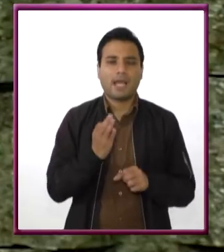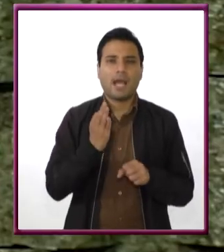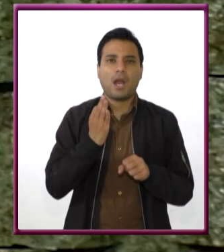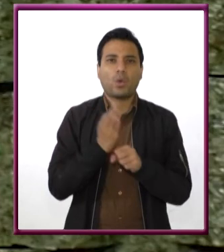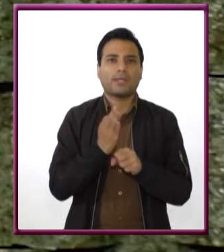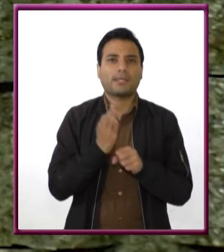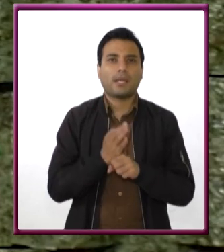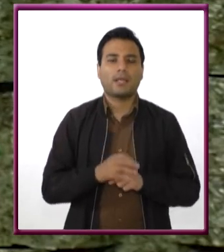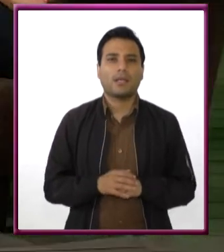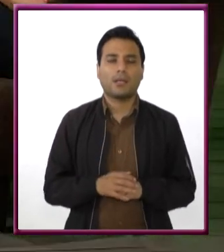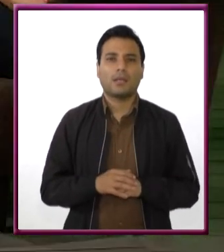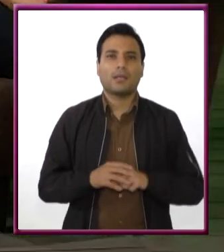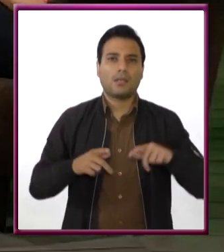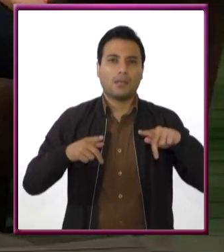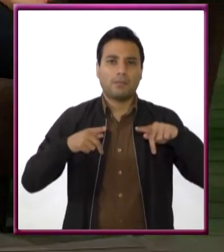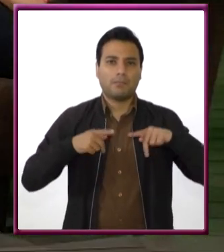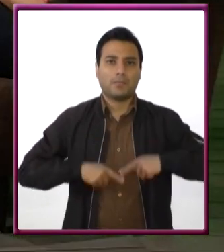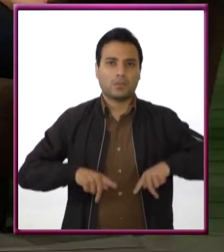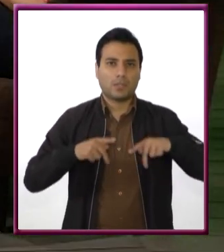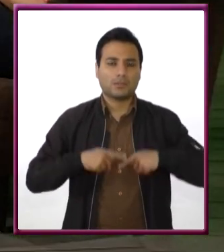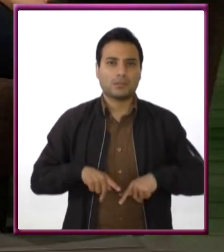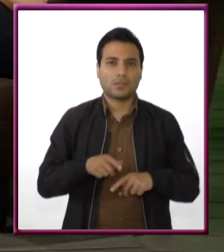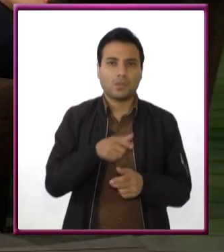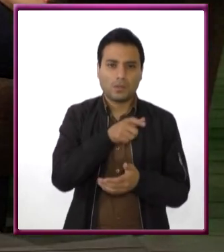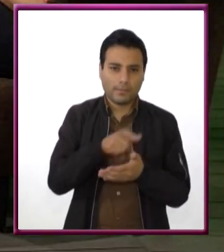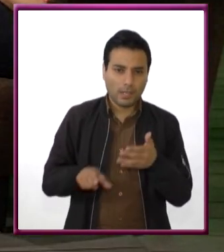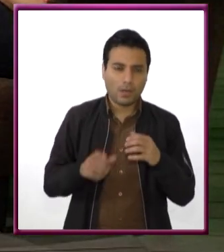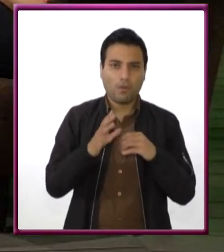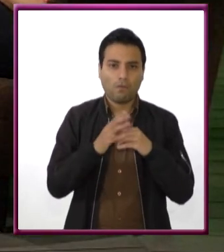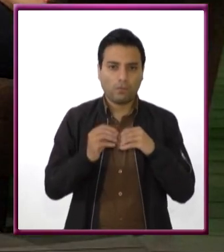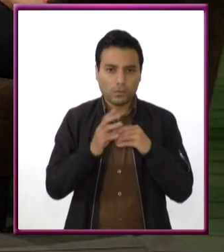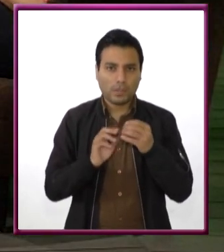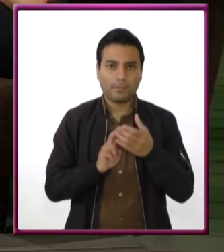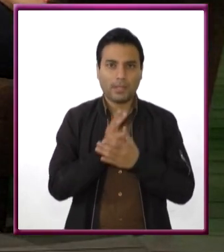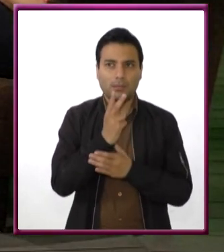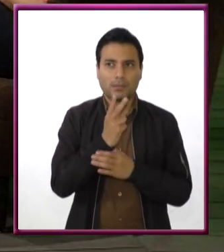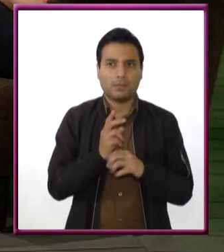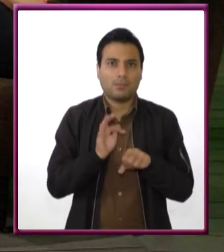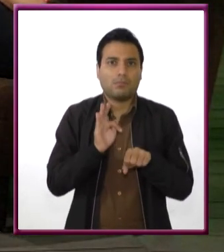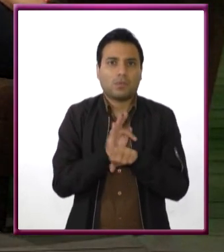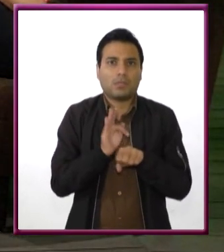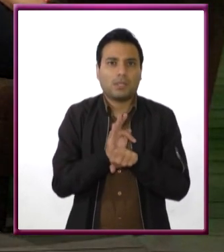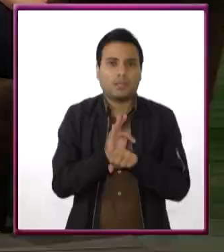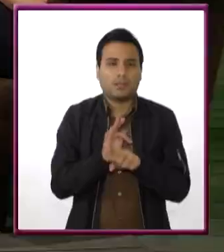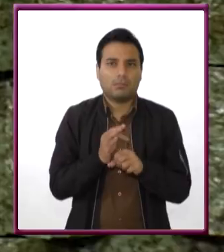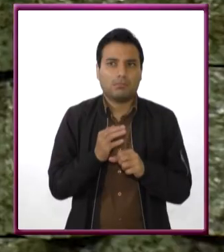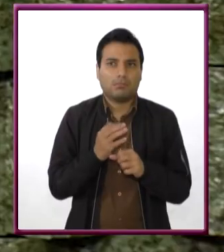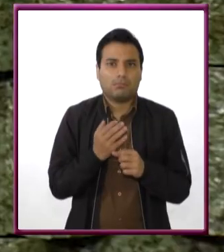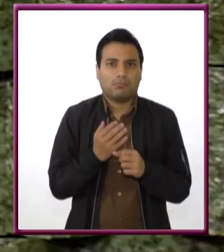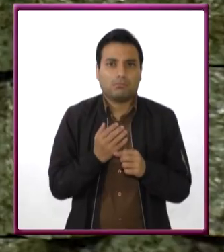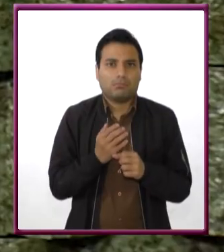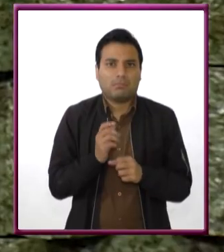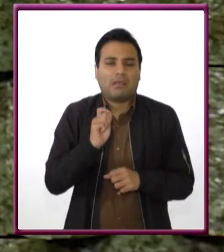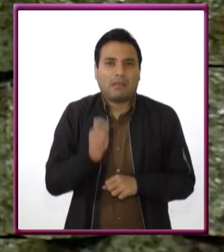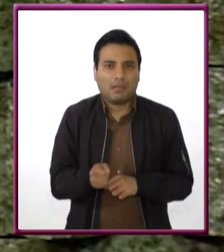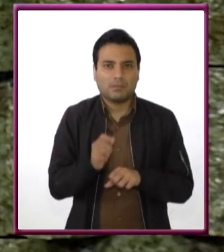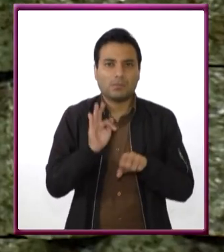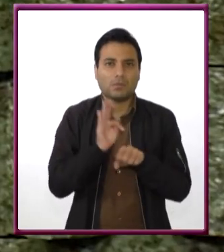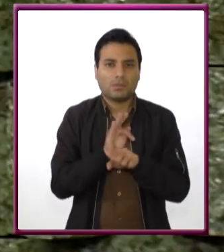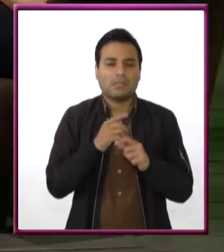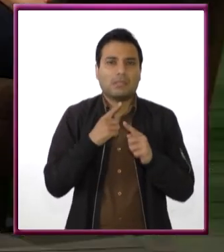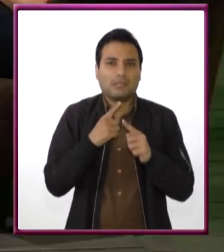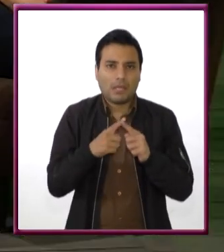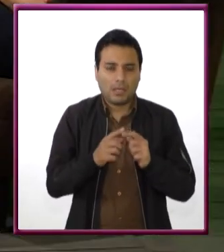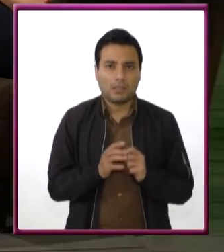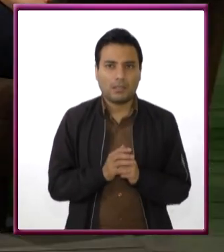como usuarios finales, como consumidores finales? ¿Hay regulaciones? ¿Quién hace estas regulaciones? ¿Cómo se hacen estos